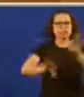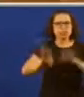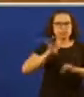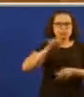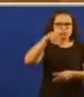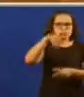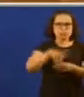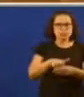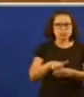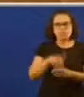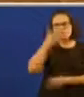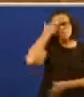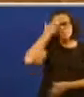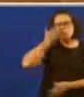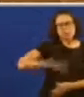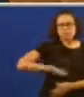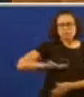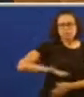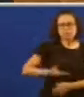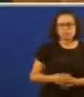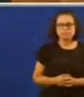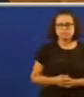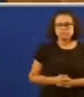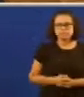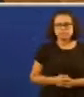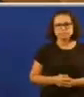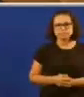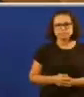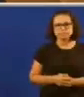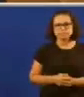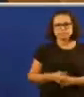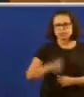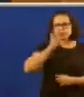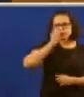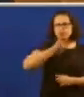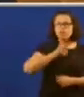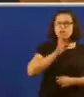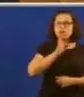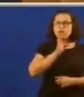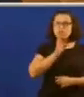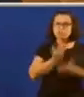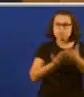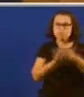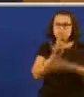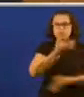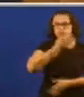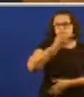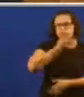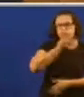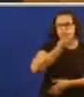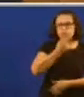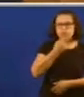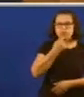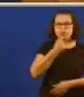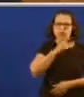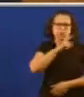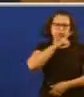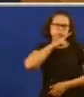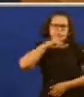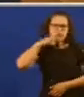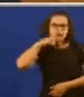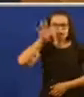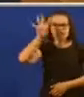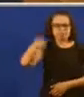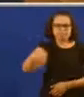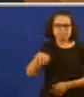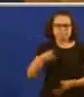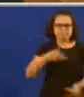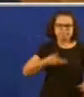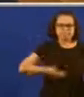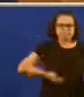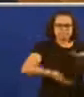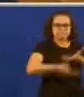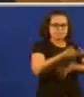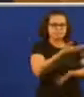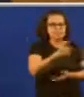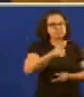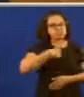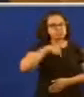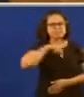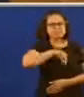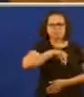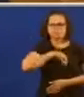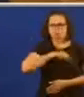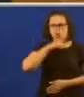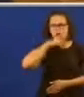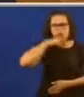fundamentais. Díxonos, señor Feijó, que lle doe Cataluña. A nos doenos Galiza e doenos ver a un